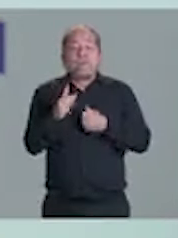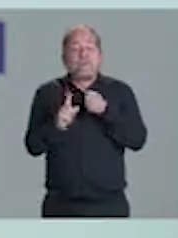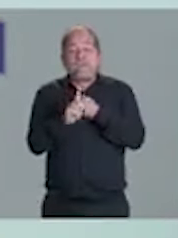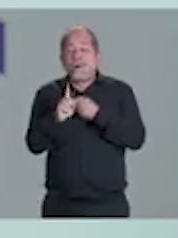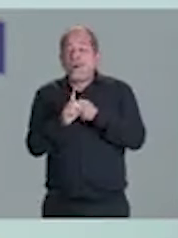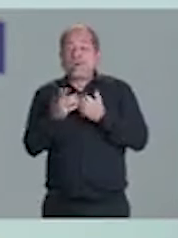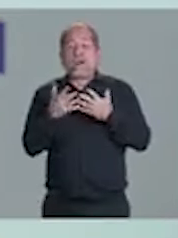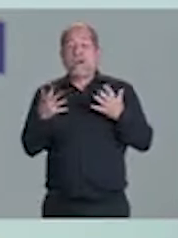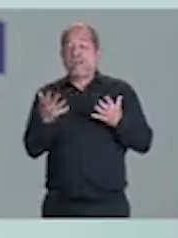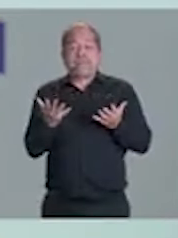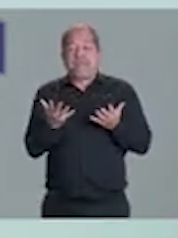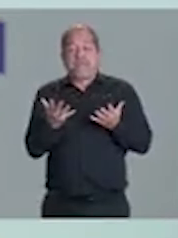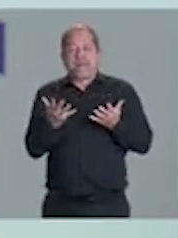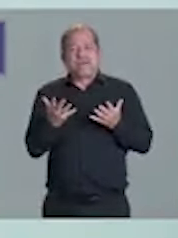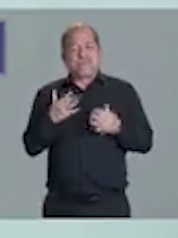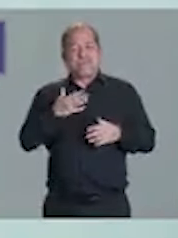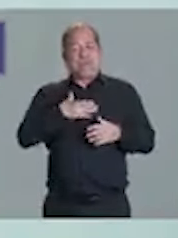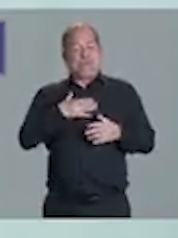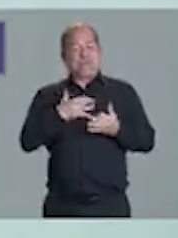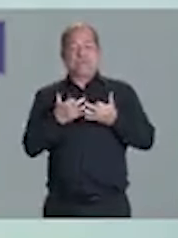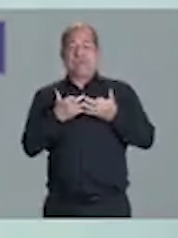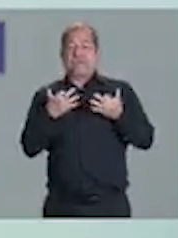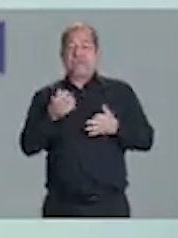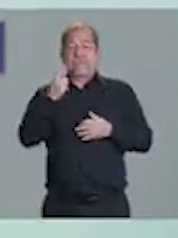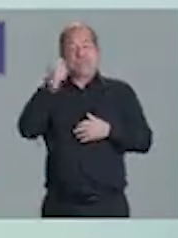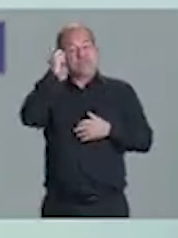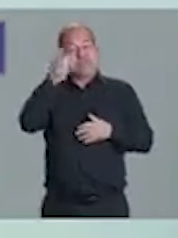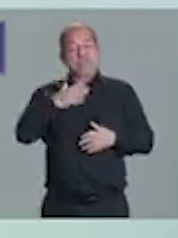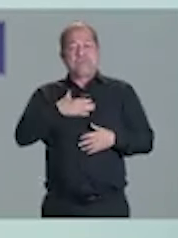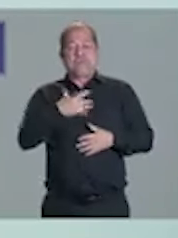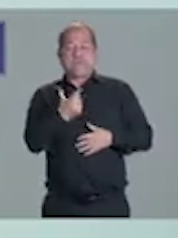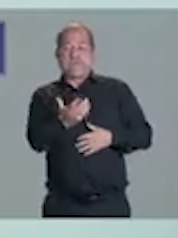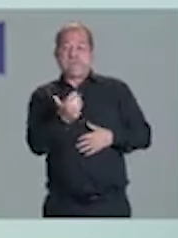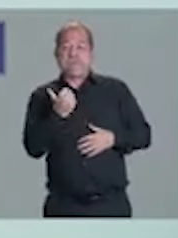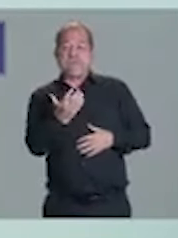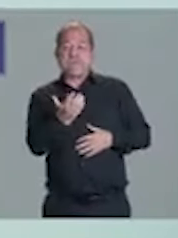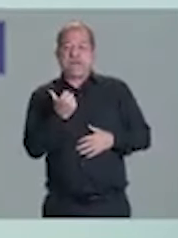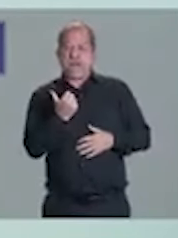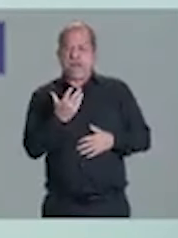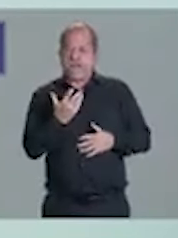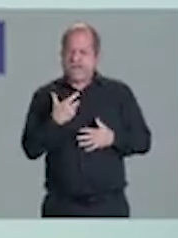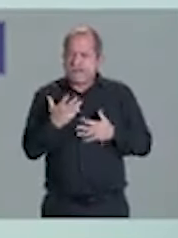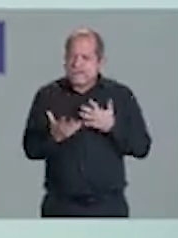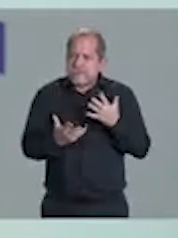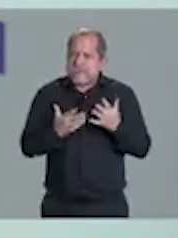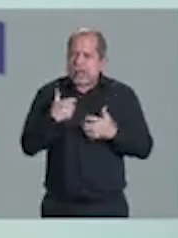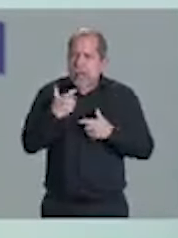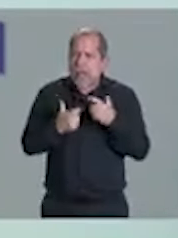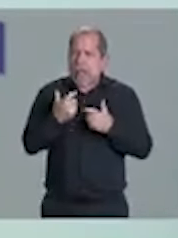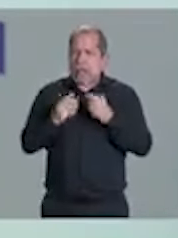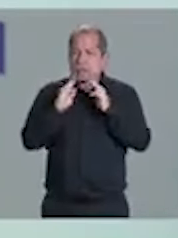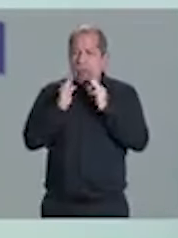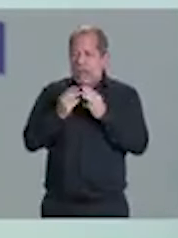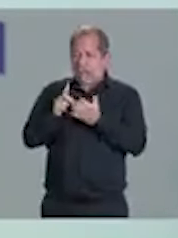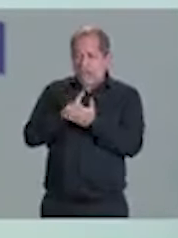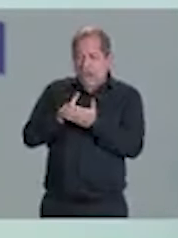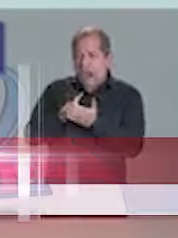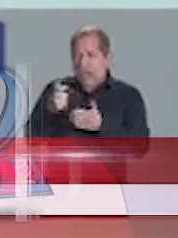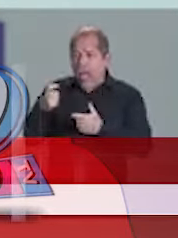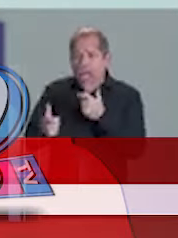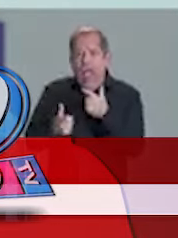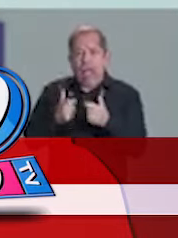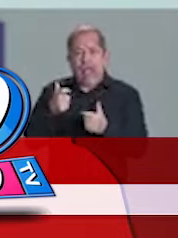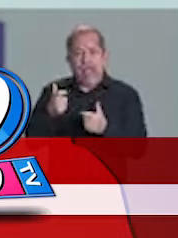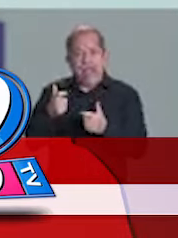cobro de piso. Que Gabriela Siller los delincuentes ya tienen partido. Alexandra Haas Morena aseguró que se este ha convertido de en un es parte de la